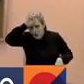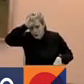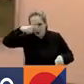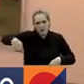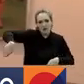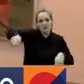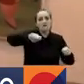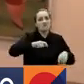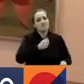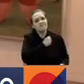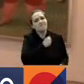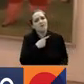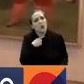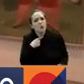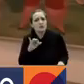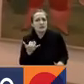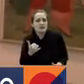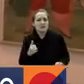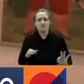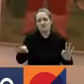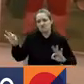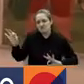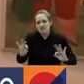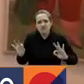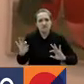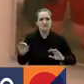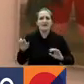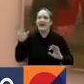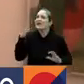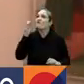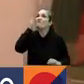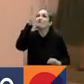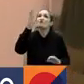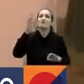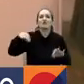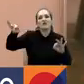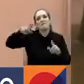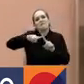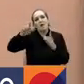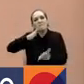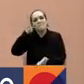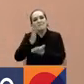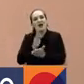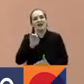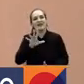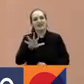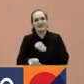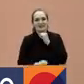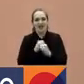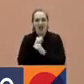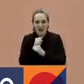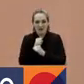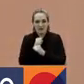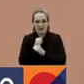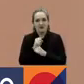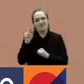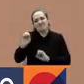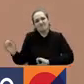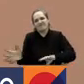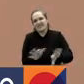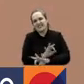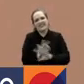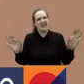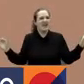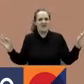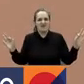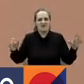sido una de sus grandes pasiones y que él siempre quiso ser torero. Pese a un accidente que tuvo a los 15 años, él renunció pues a